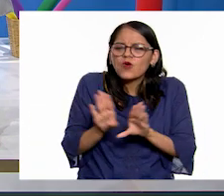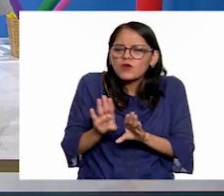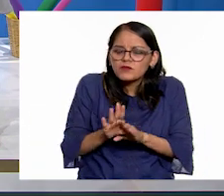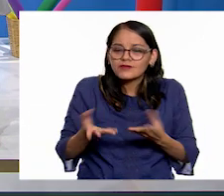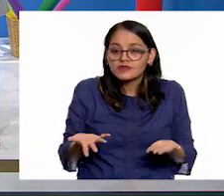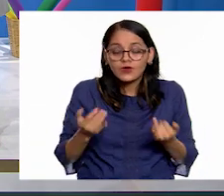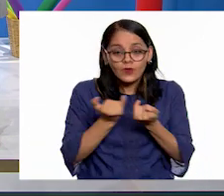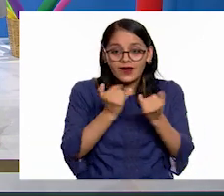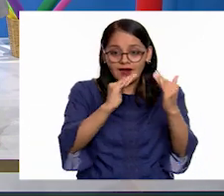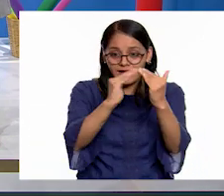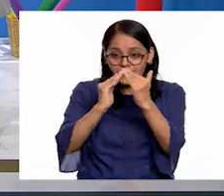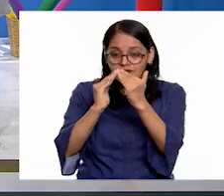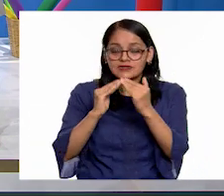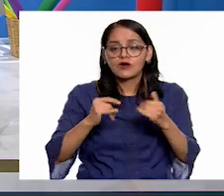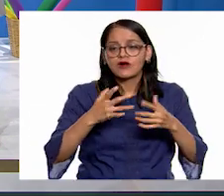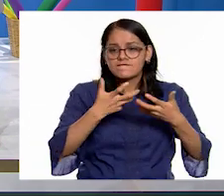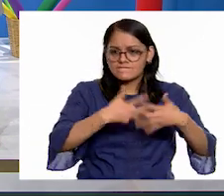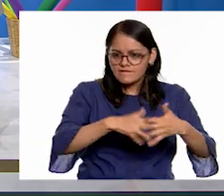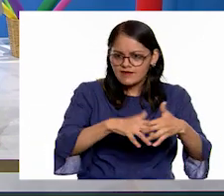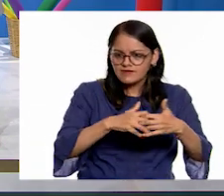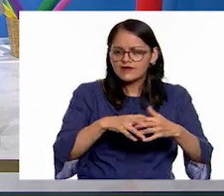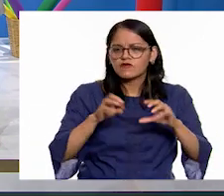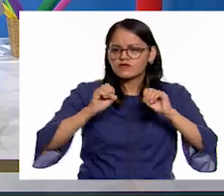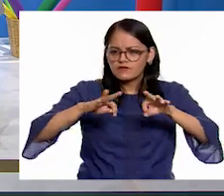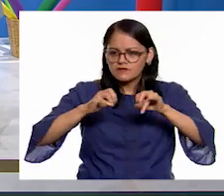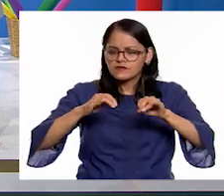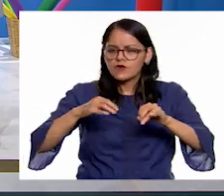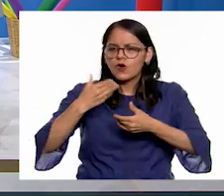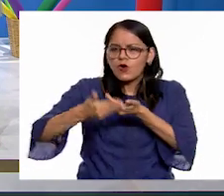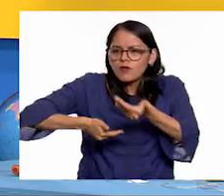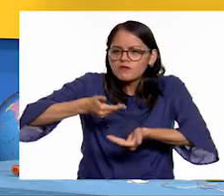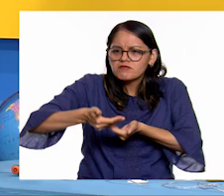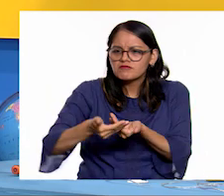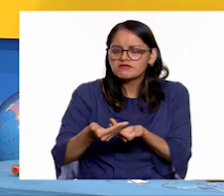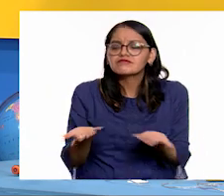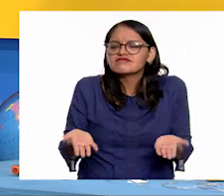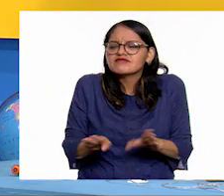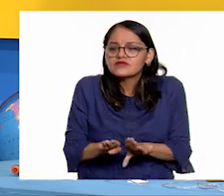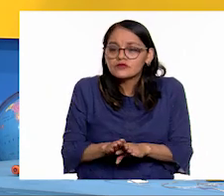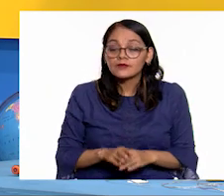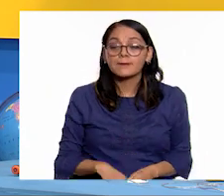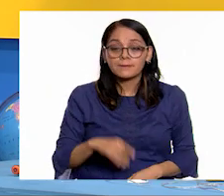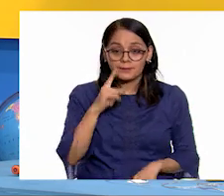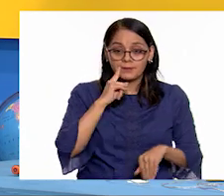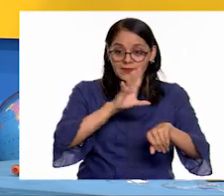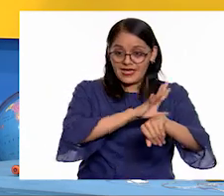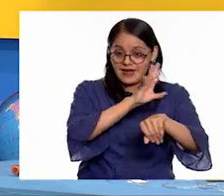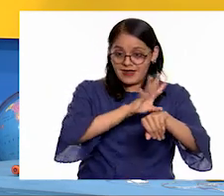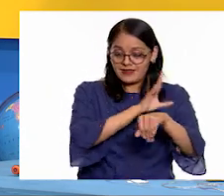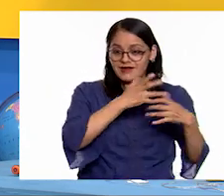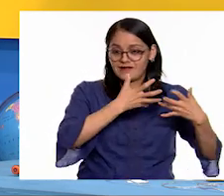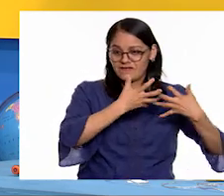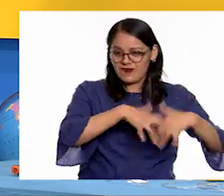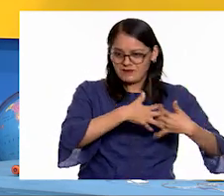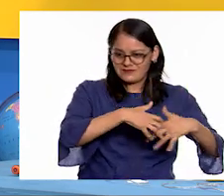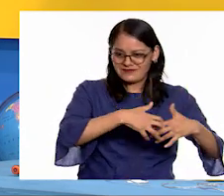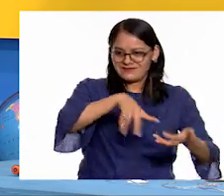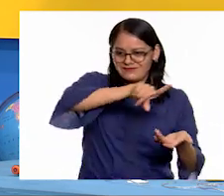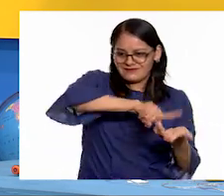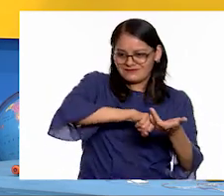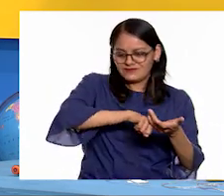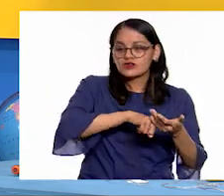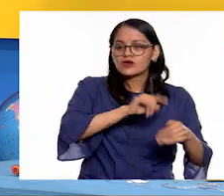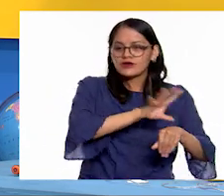Además de fábricas, oficinas, comercios. La electricidad se genera en las centrales eléctricas a partir